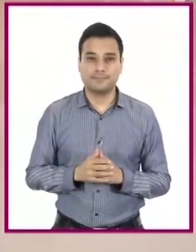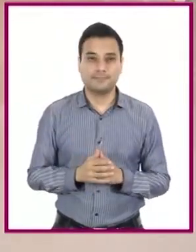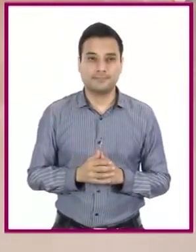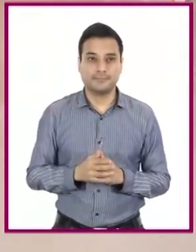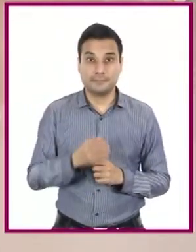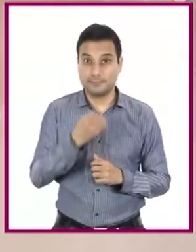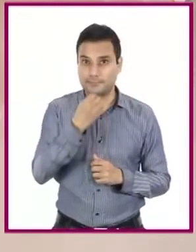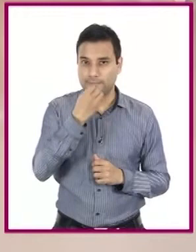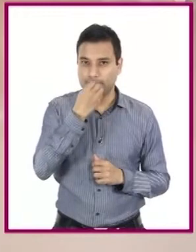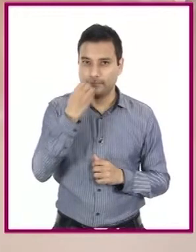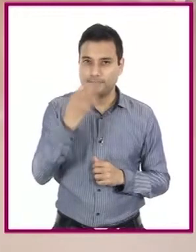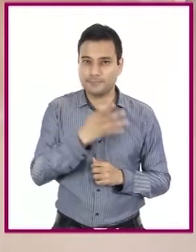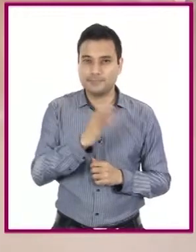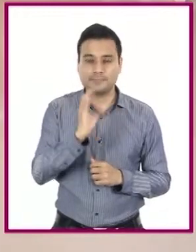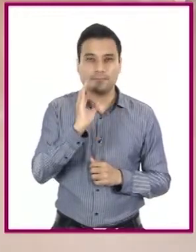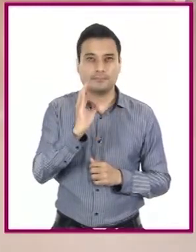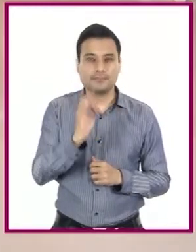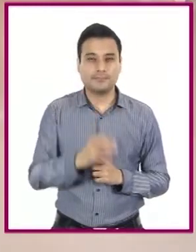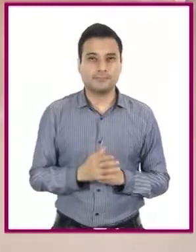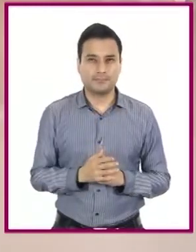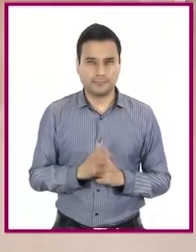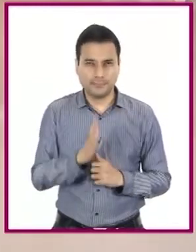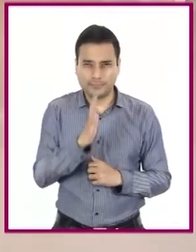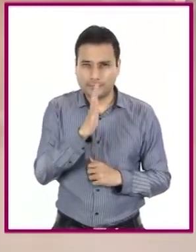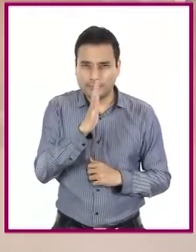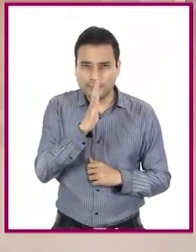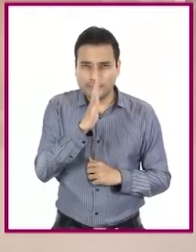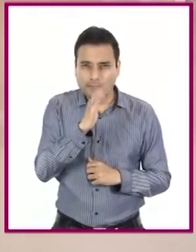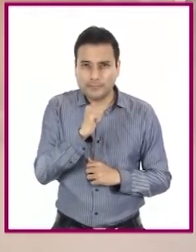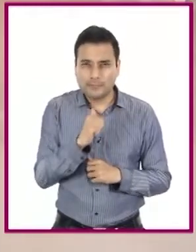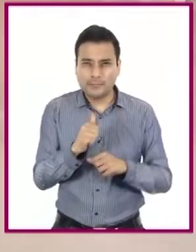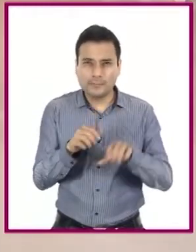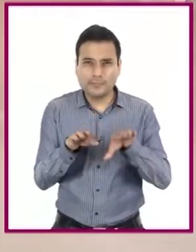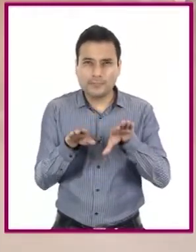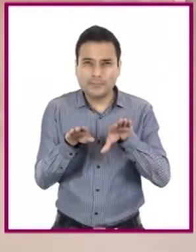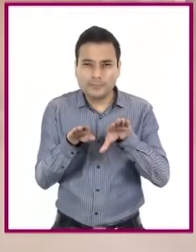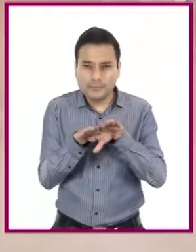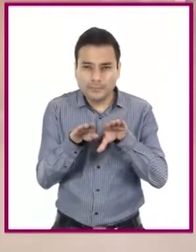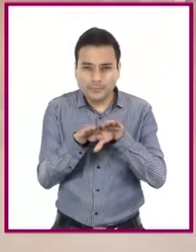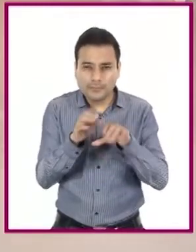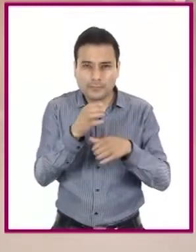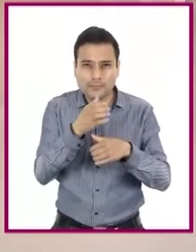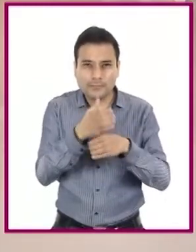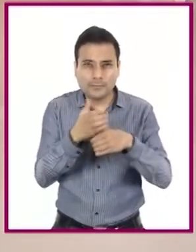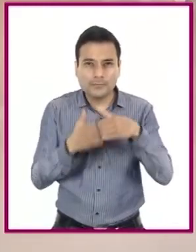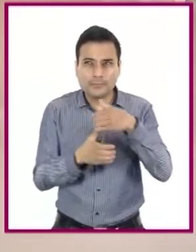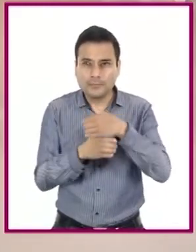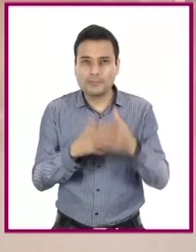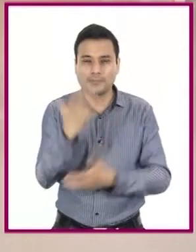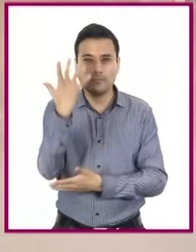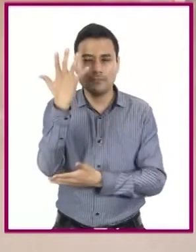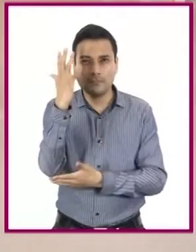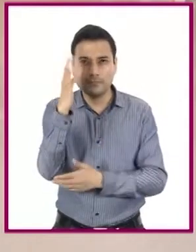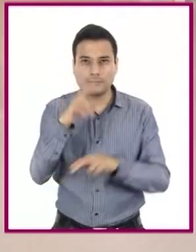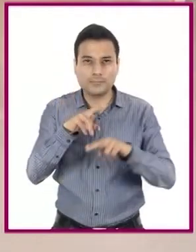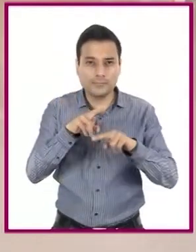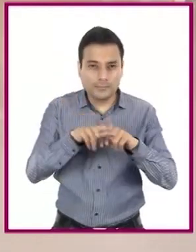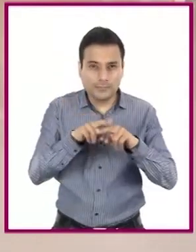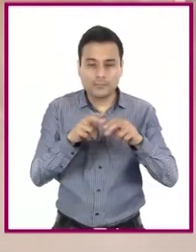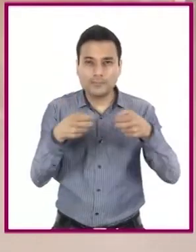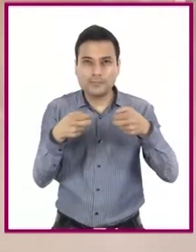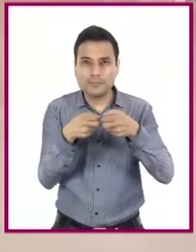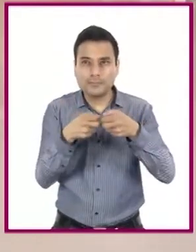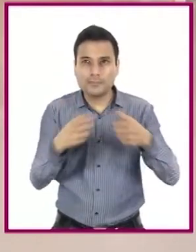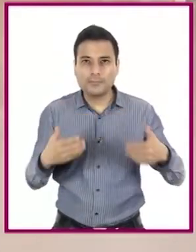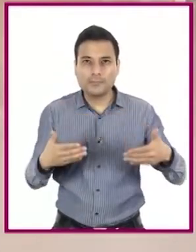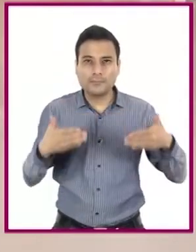¡Fantástico! No lo puedo creer. Mira cuántas cosas aparecieron de nuestra imaginación. ¿Qué te